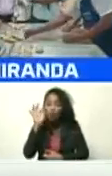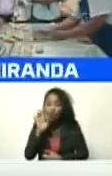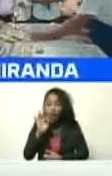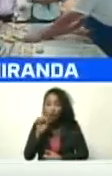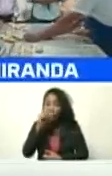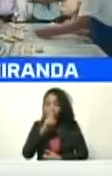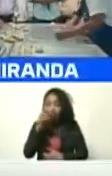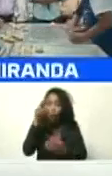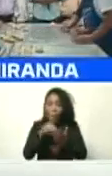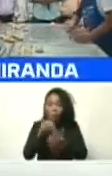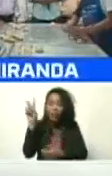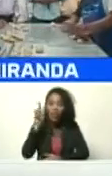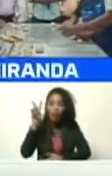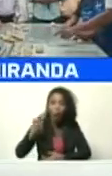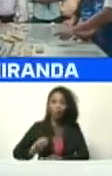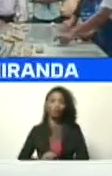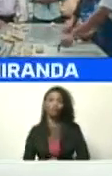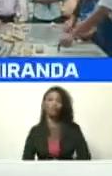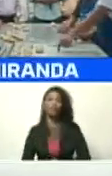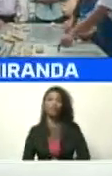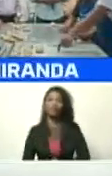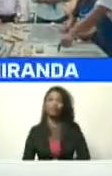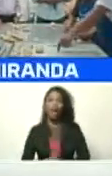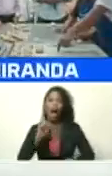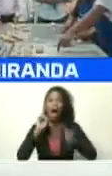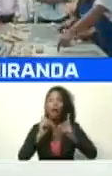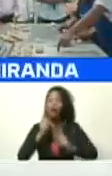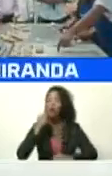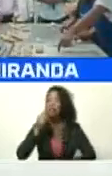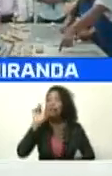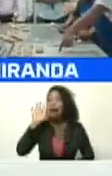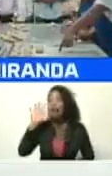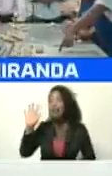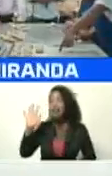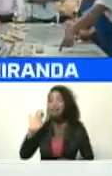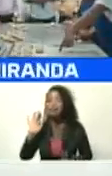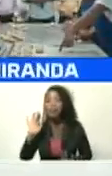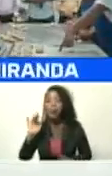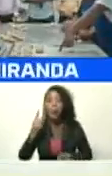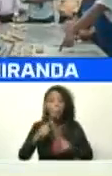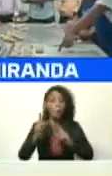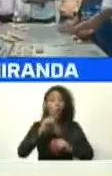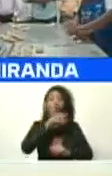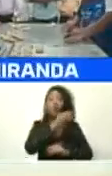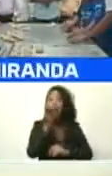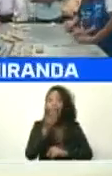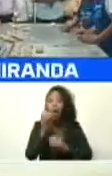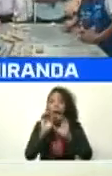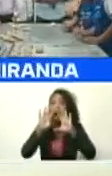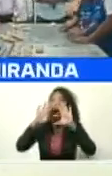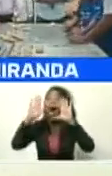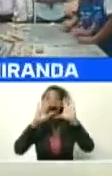año 2022. Hay quienes dicen eso, pero no lo digan muy duro.